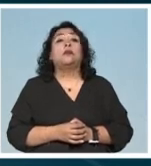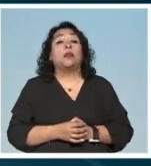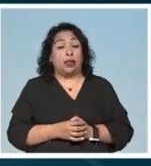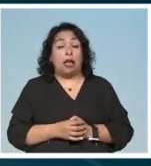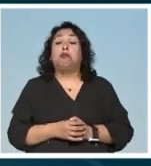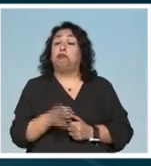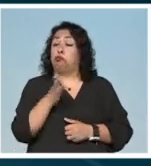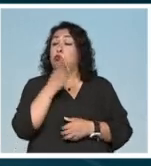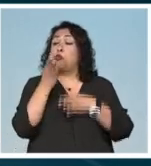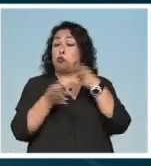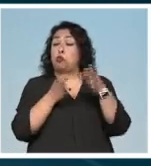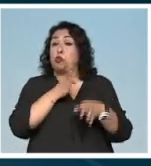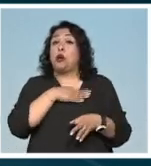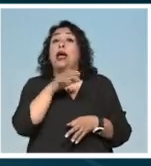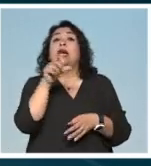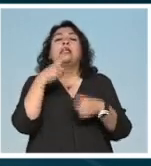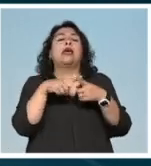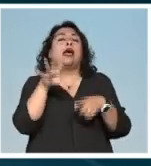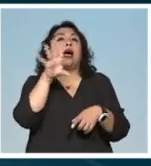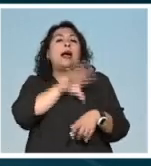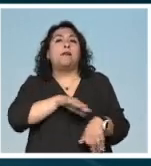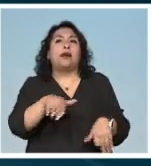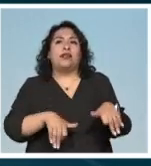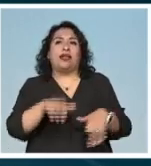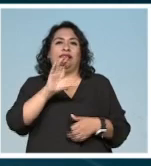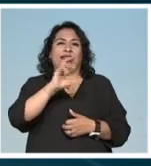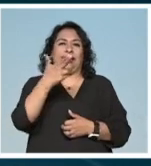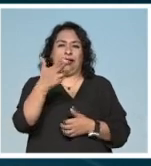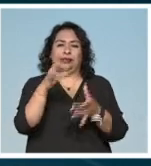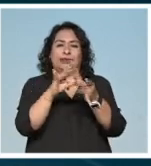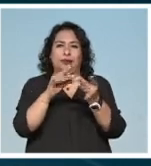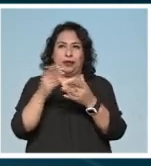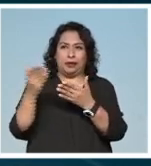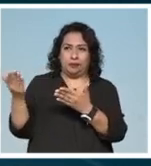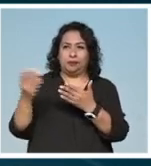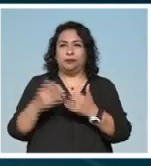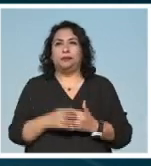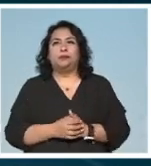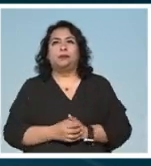Y hay buenas noticias para los amantes del teatro. César H. Meléndez nos platica.